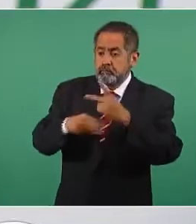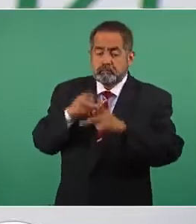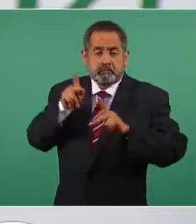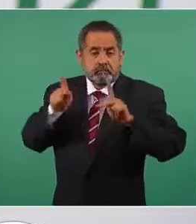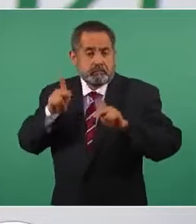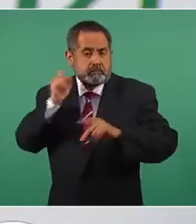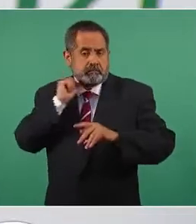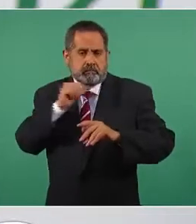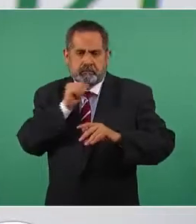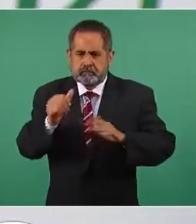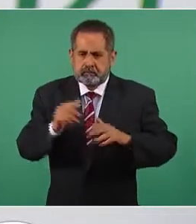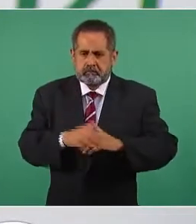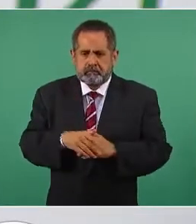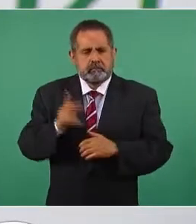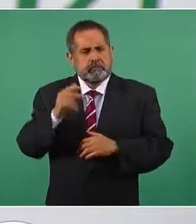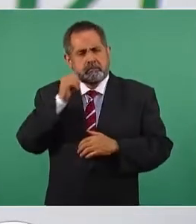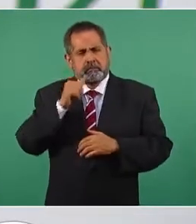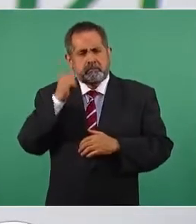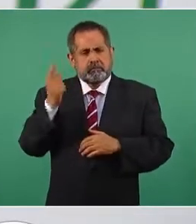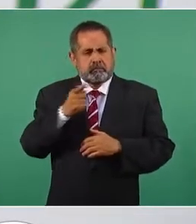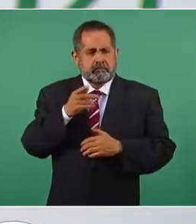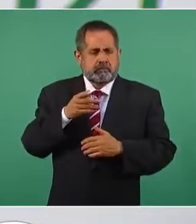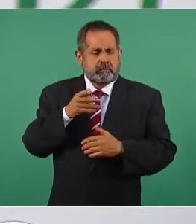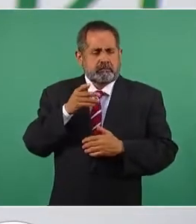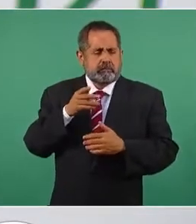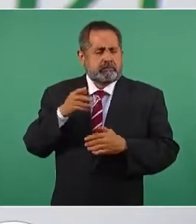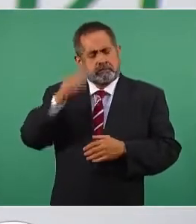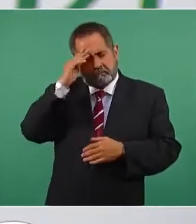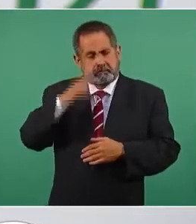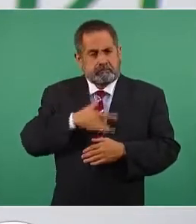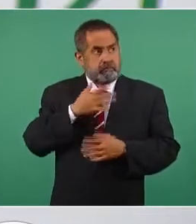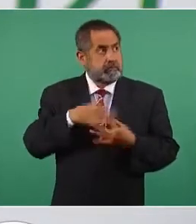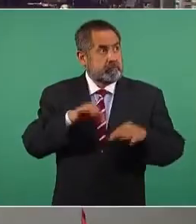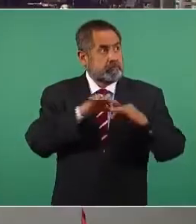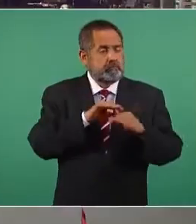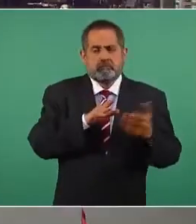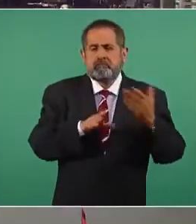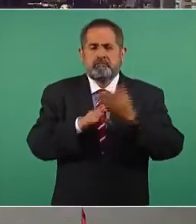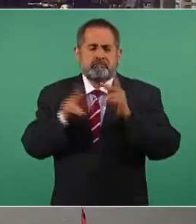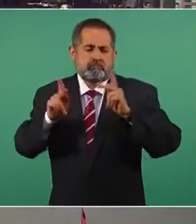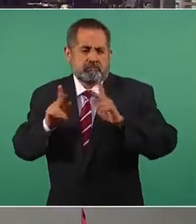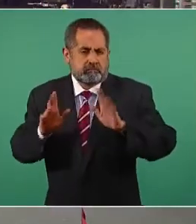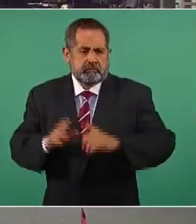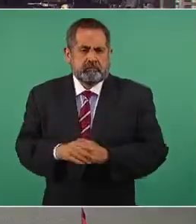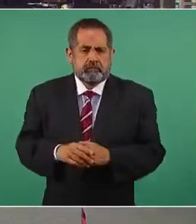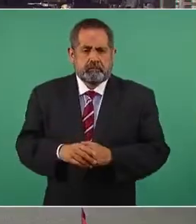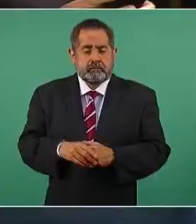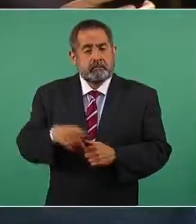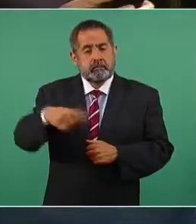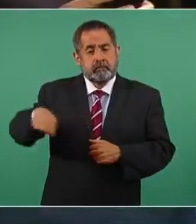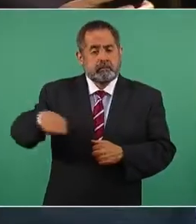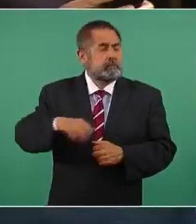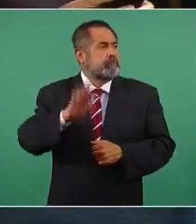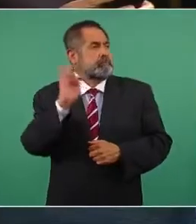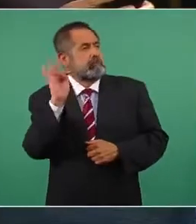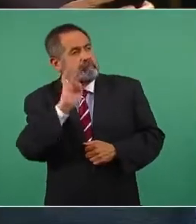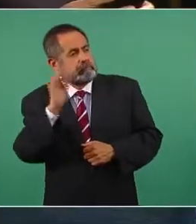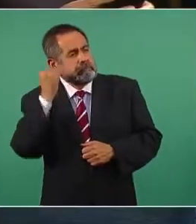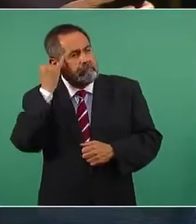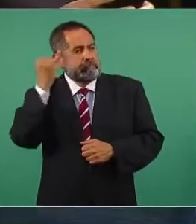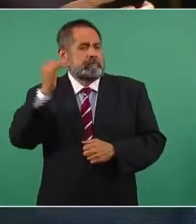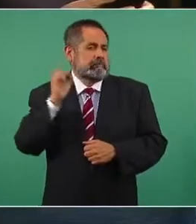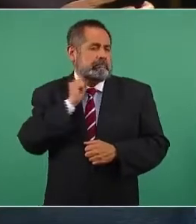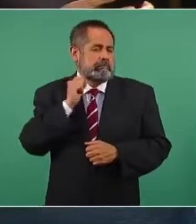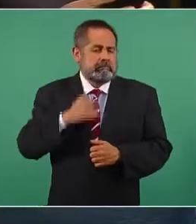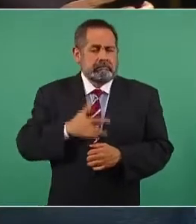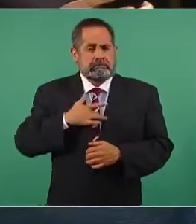al Senado de la República, pero siempre se considera una visita de este tamaño, de esta jerarquía. O sea, solo fue como una posibilidad que contemplaron quizá en el